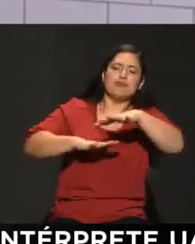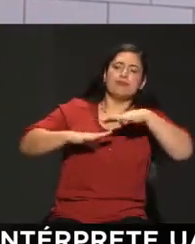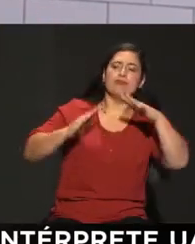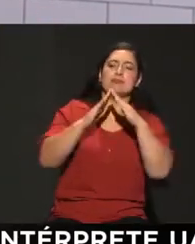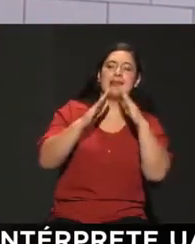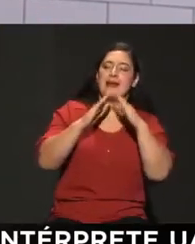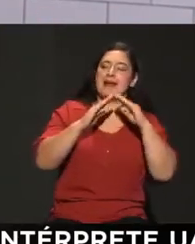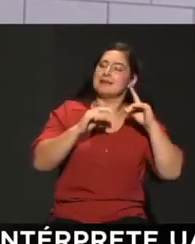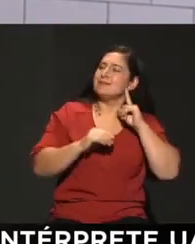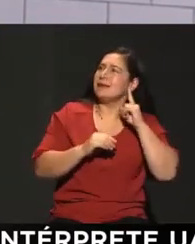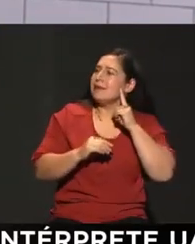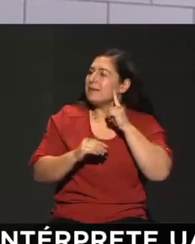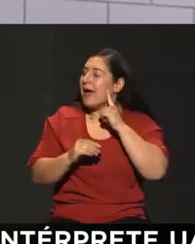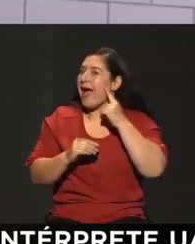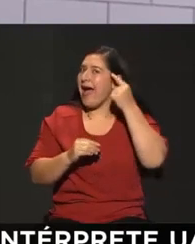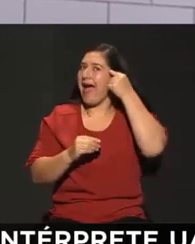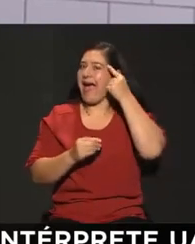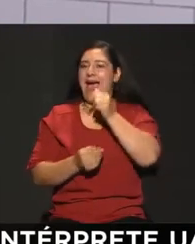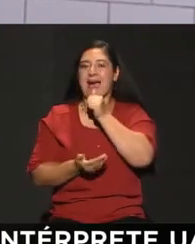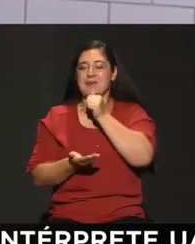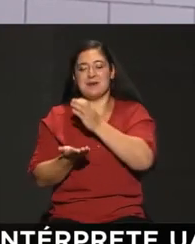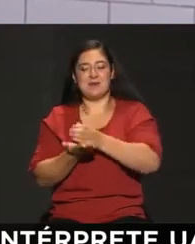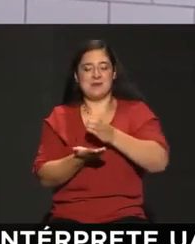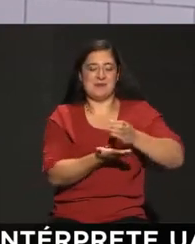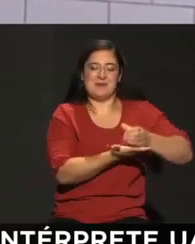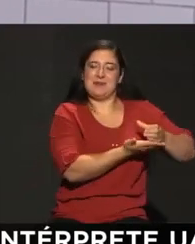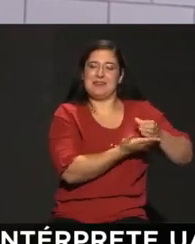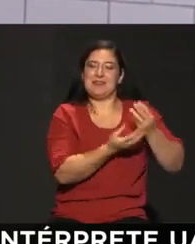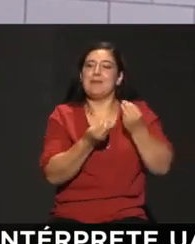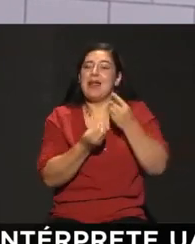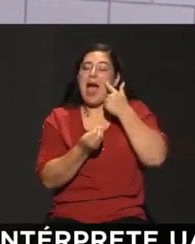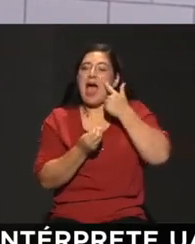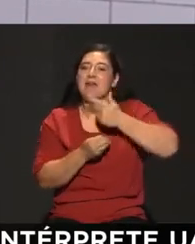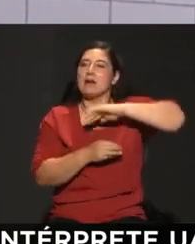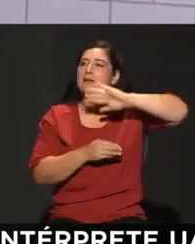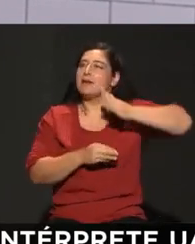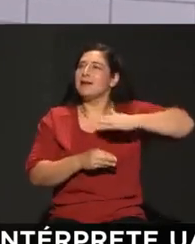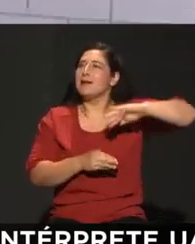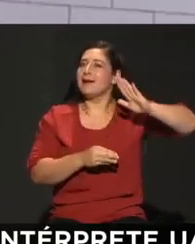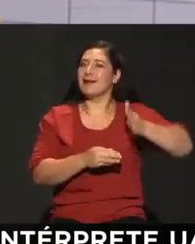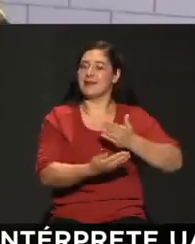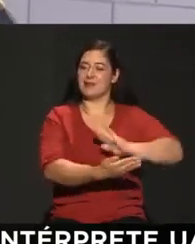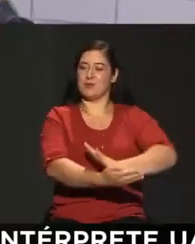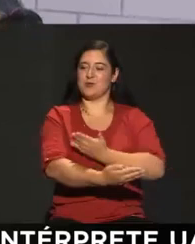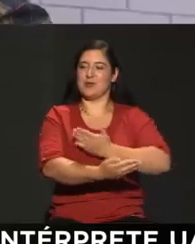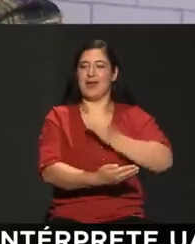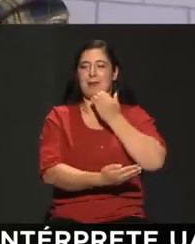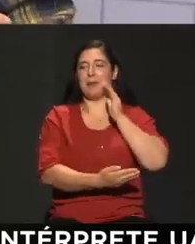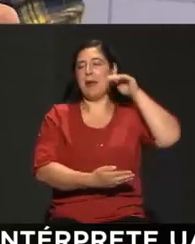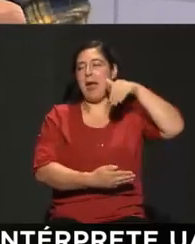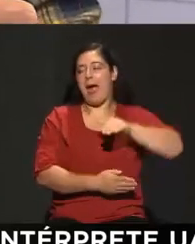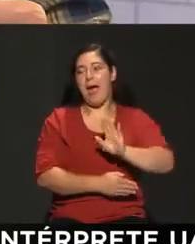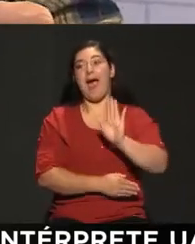casa, entramos con las botellas y con el agua ya a encontrar alturas en las notas musicales. Entonces, siempre las